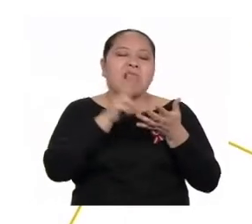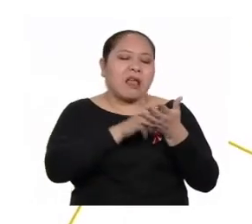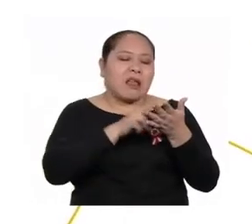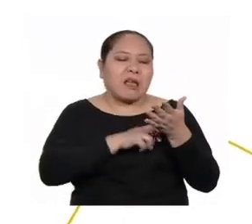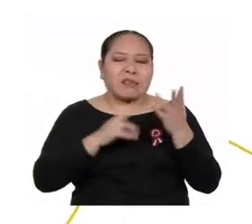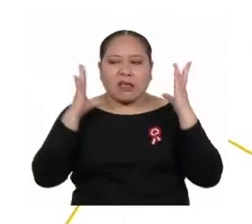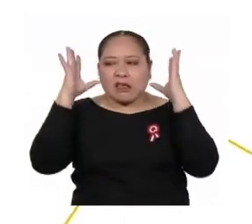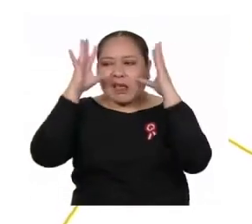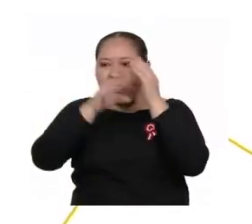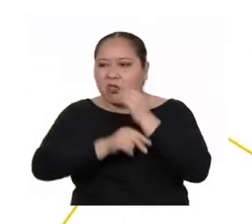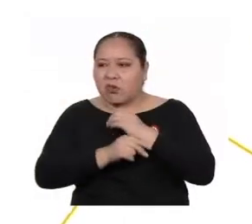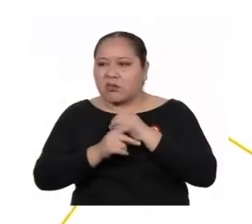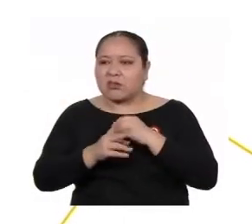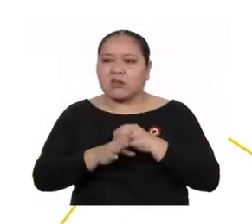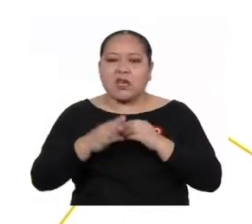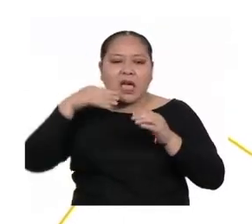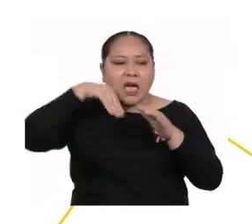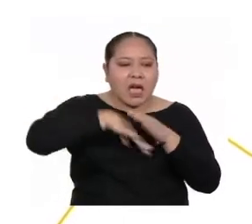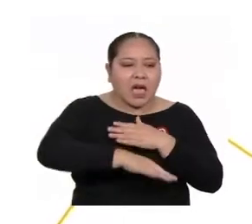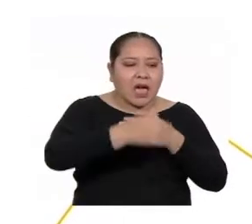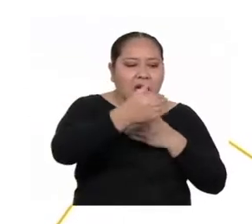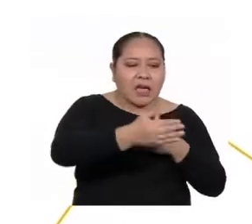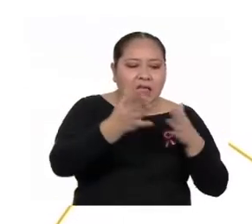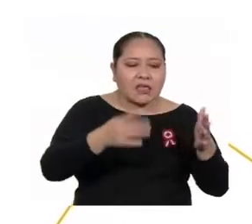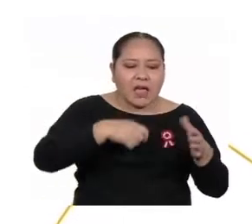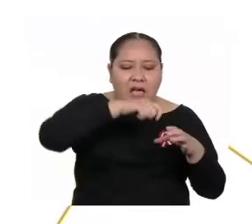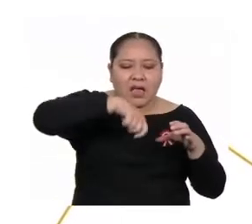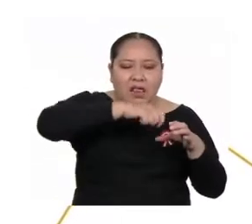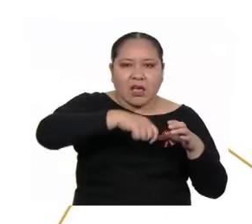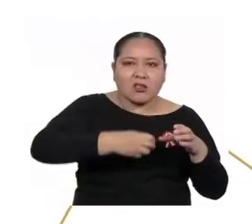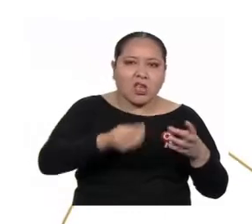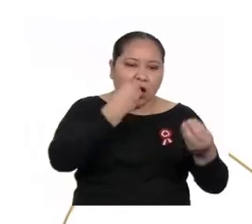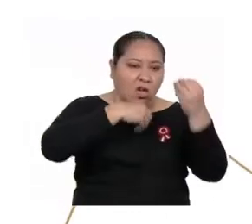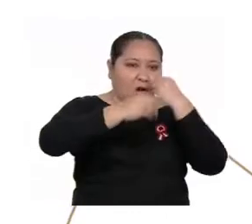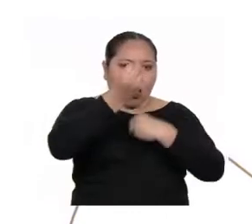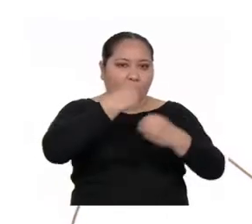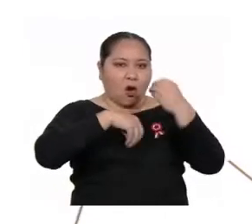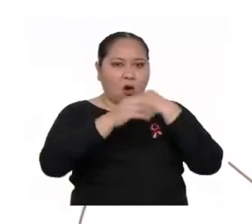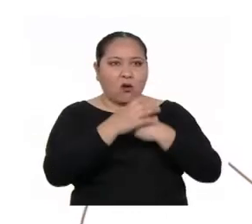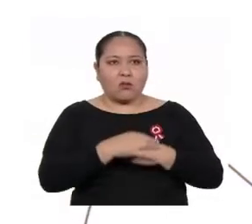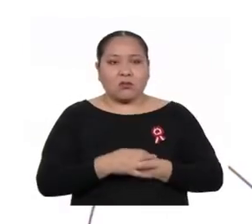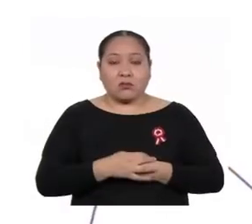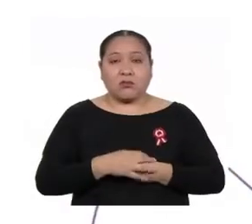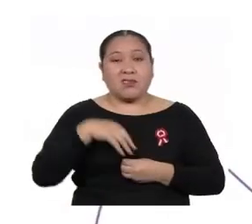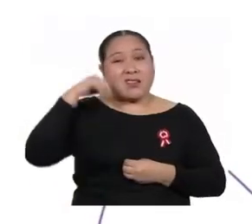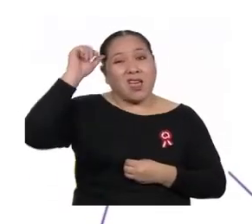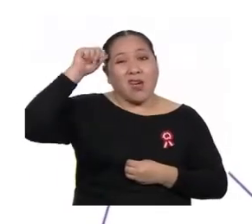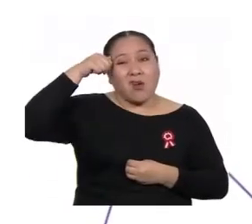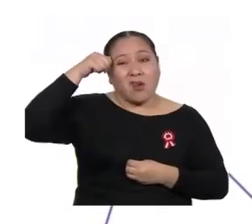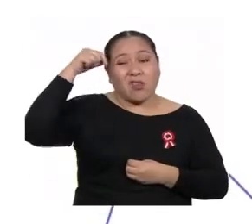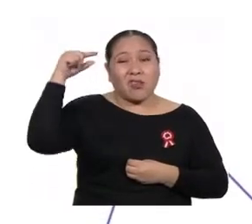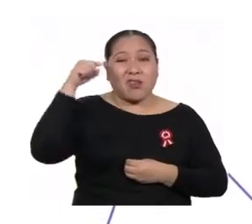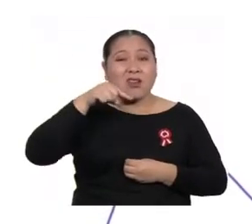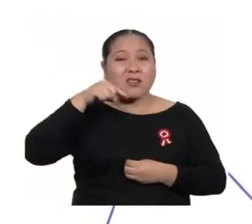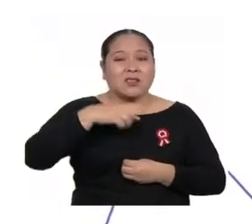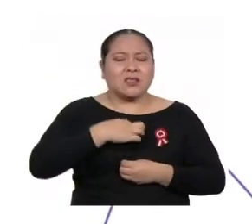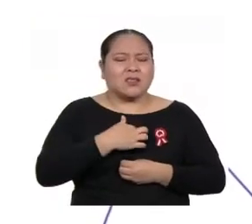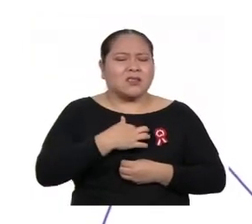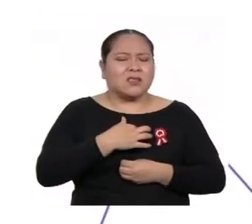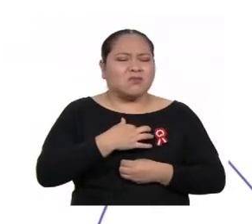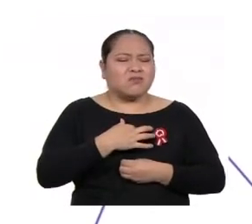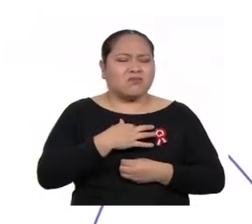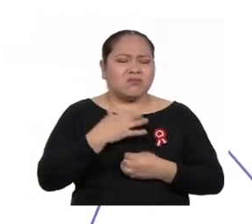noches incursiona por la cocina y se come todo. Recuerdo que por entonces me invadió una